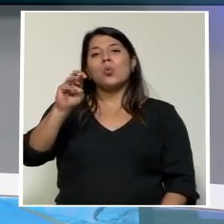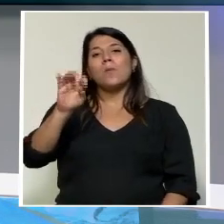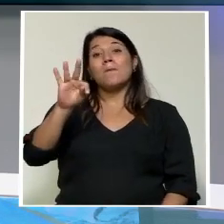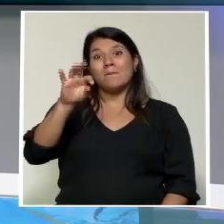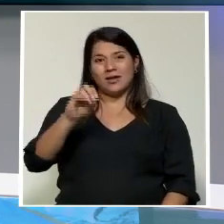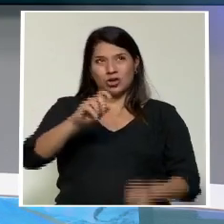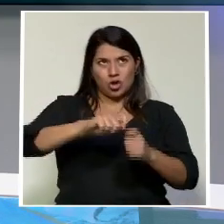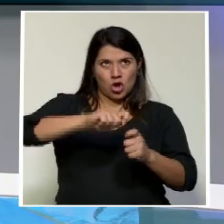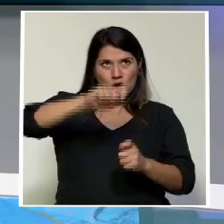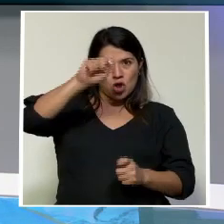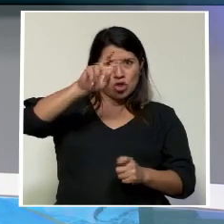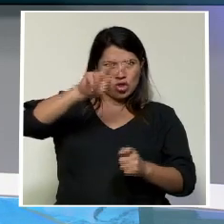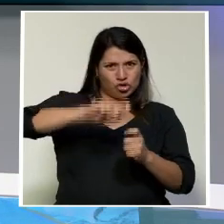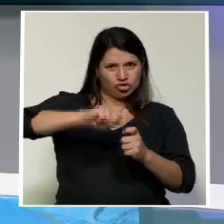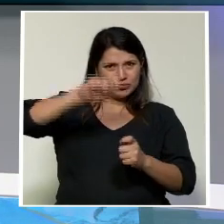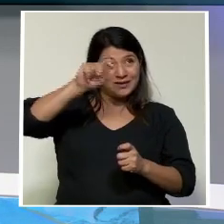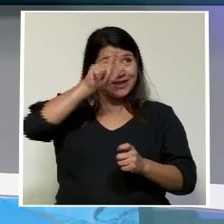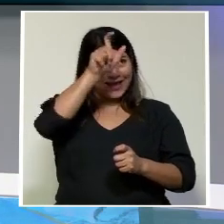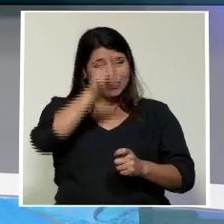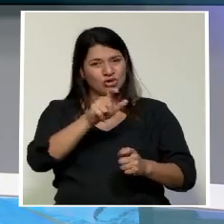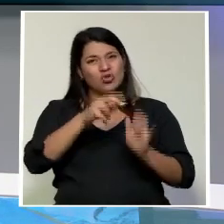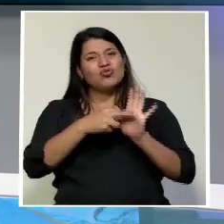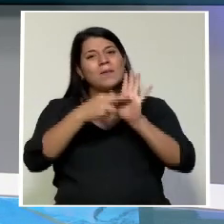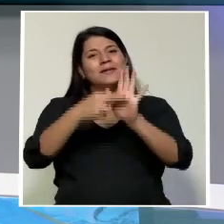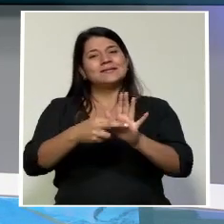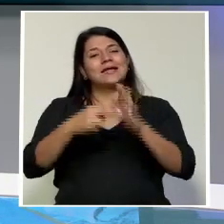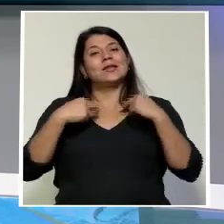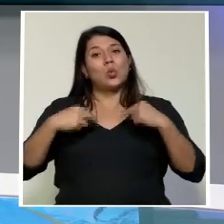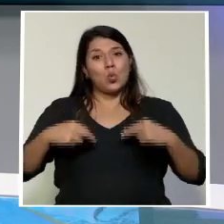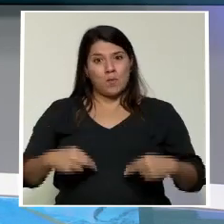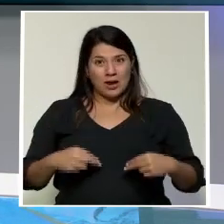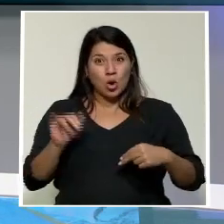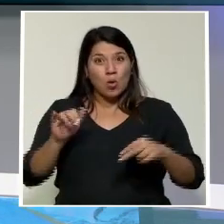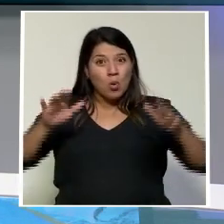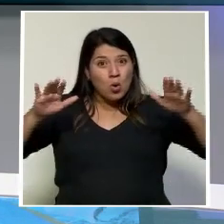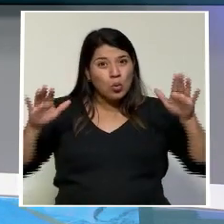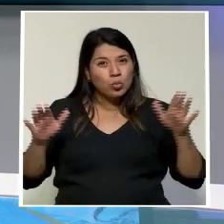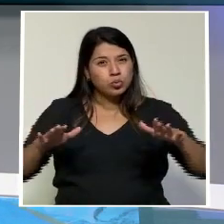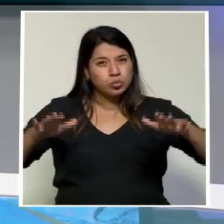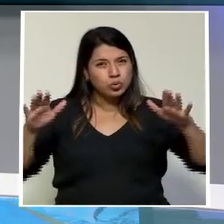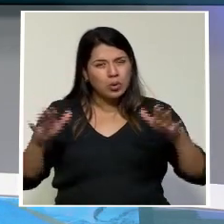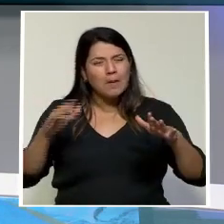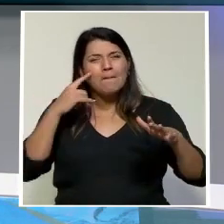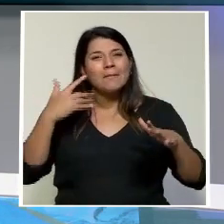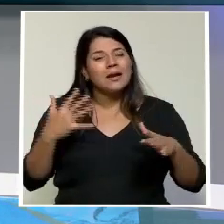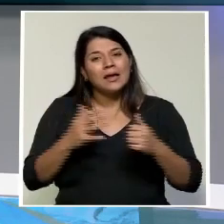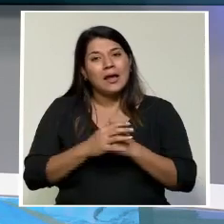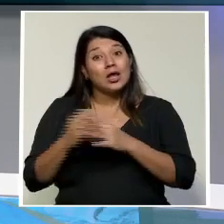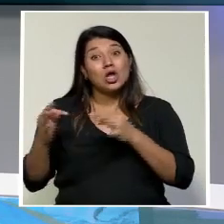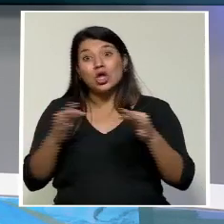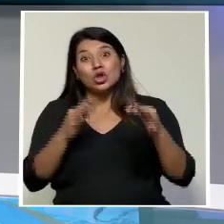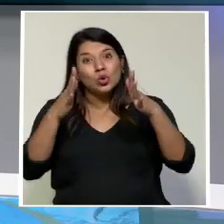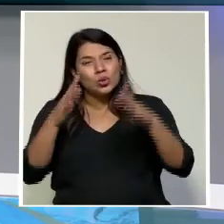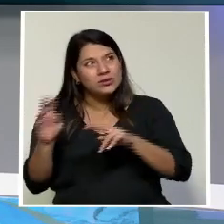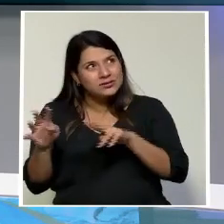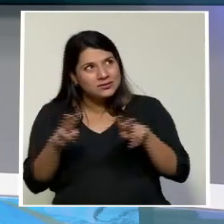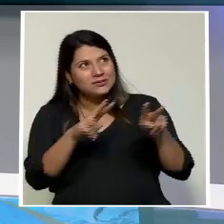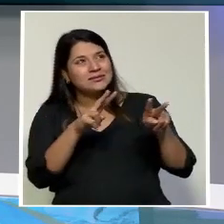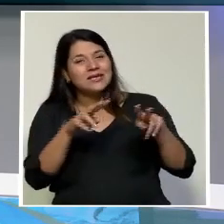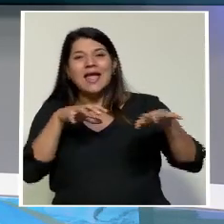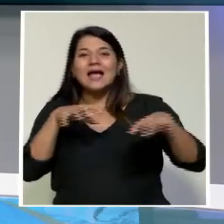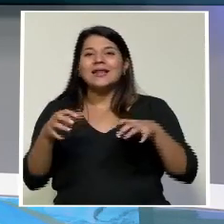que representa una figura humana en actitud de vuelo. La idea con esta obra es atraer los turistas y reactivar la